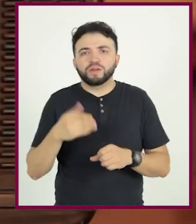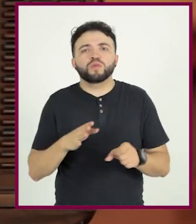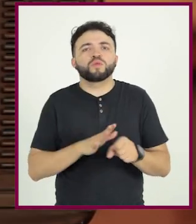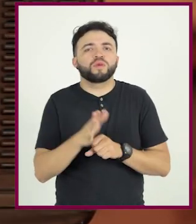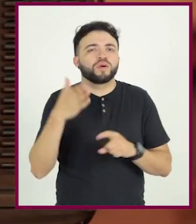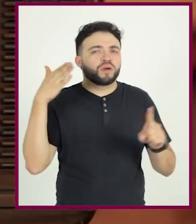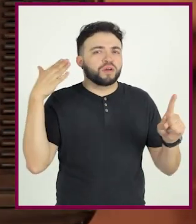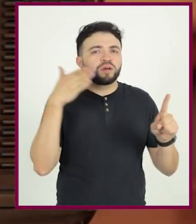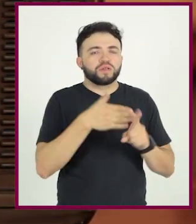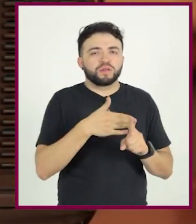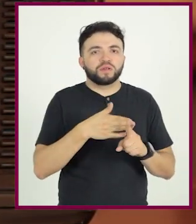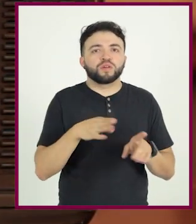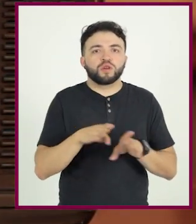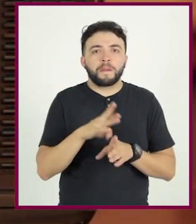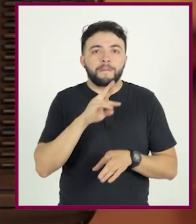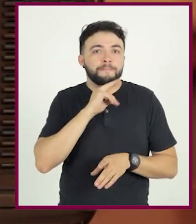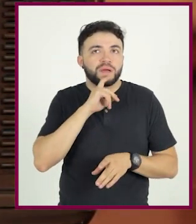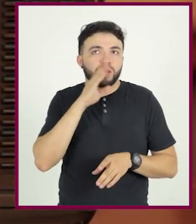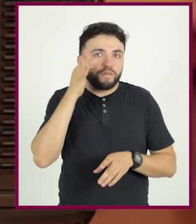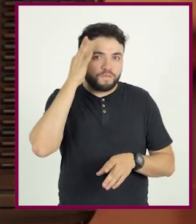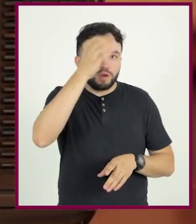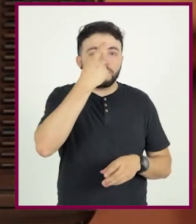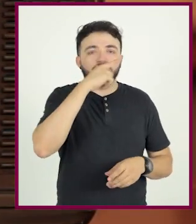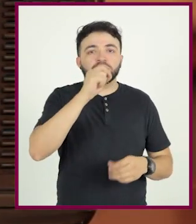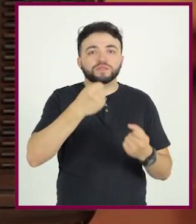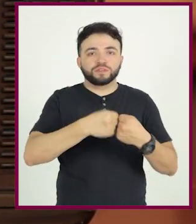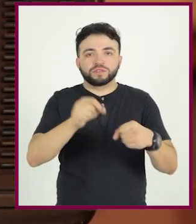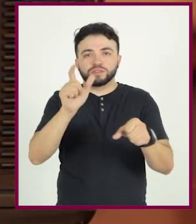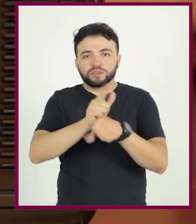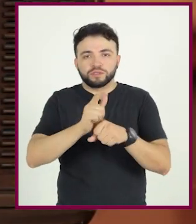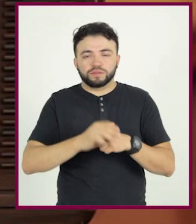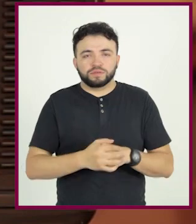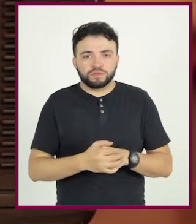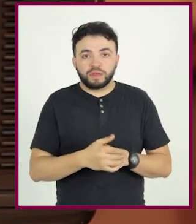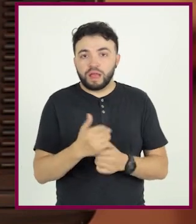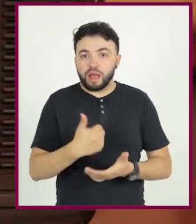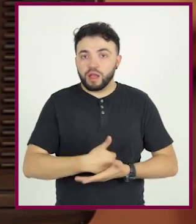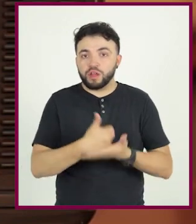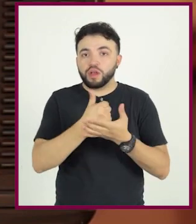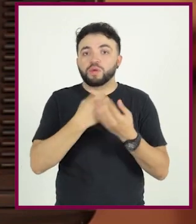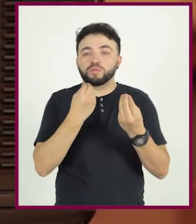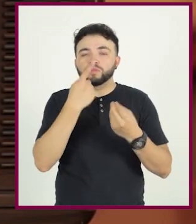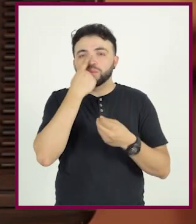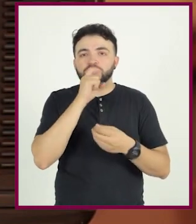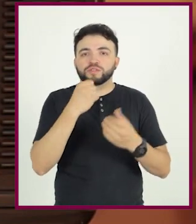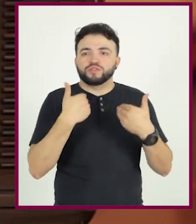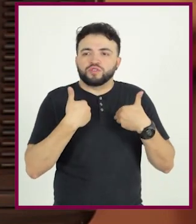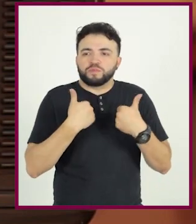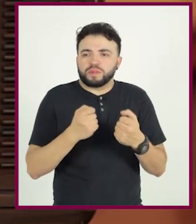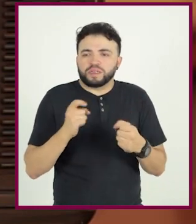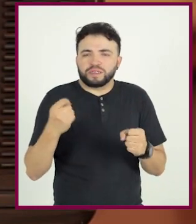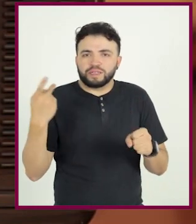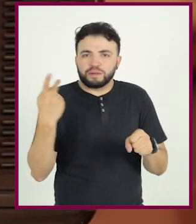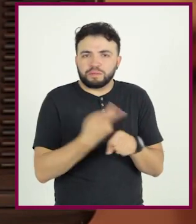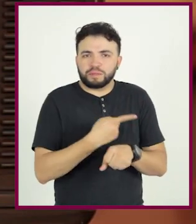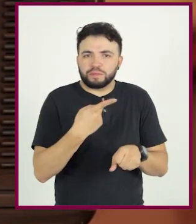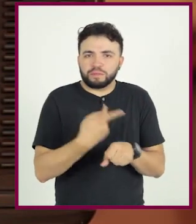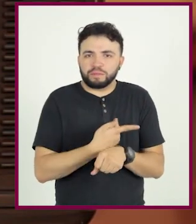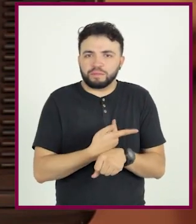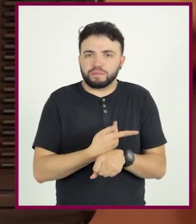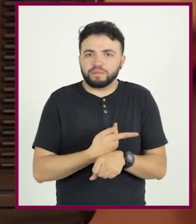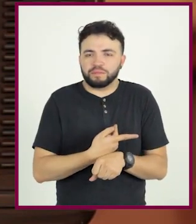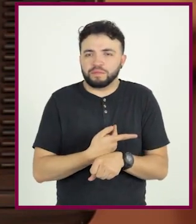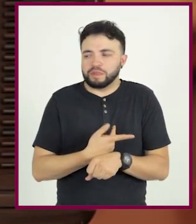nuestros antepasados. El objetivo principal es convertir un mejor futuro para la sociedad. También nos ayuda mucho a comprender qué